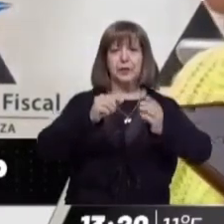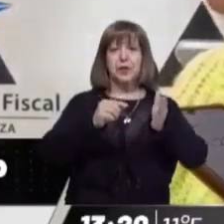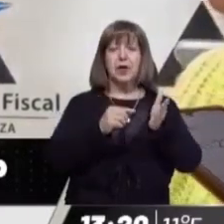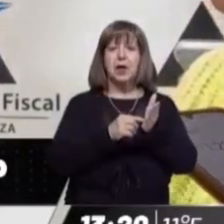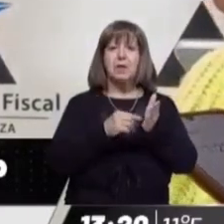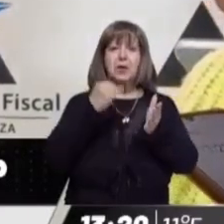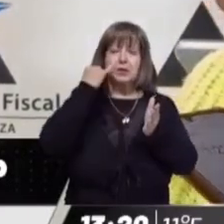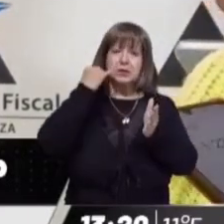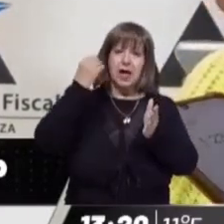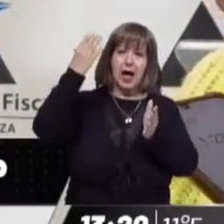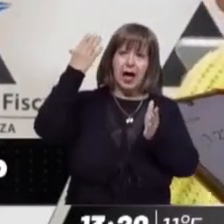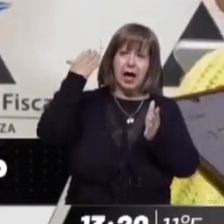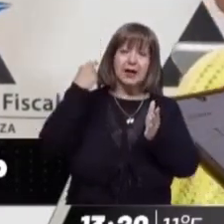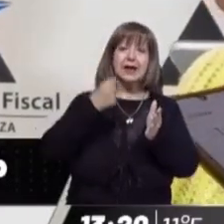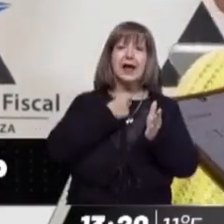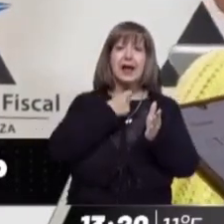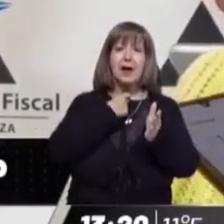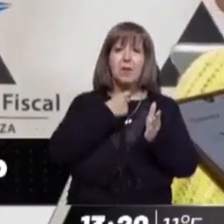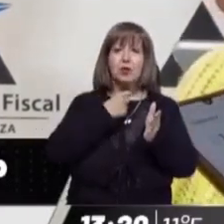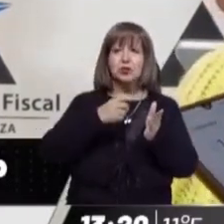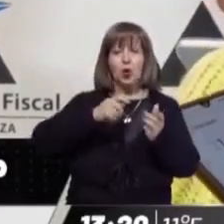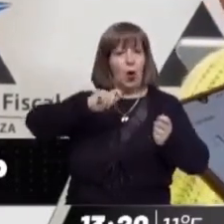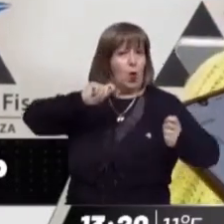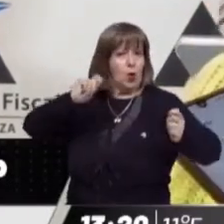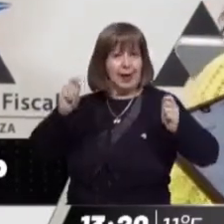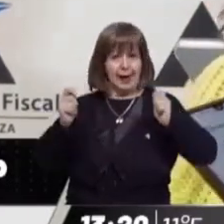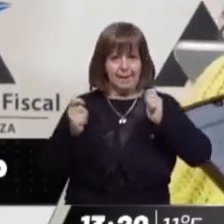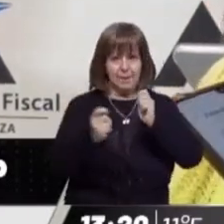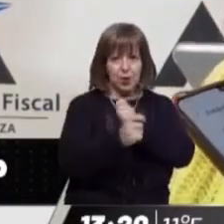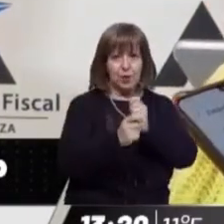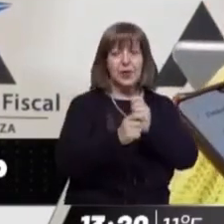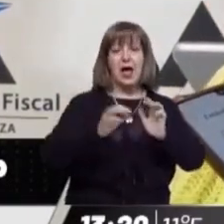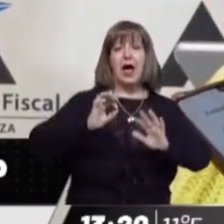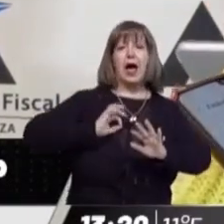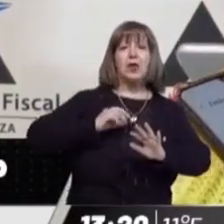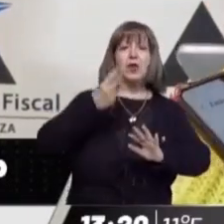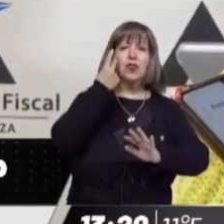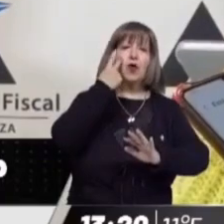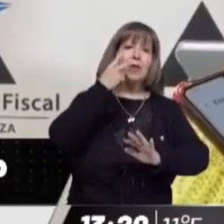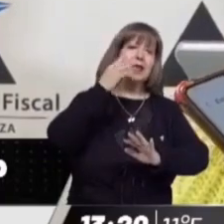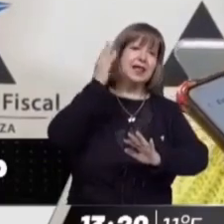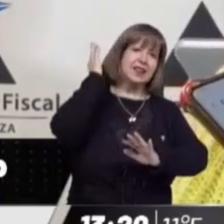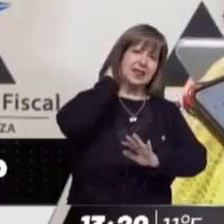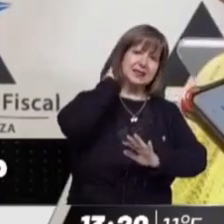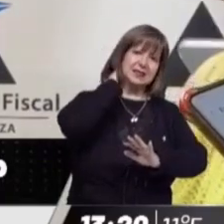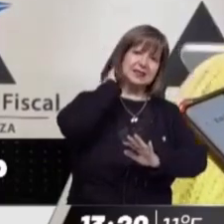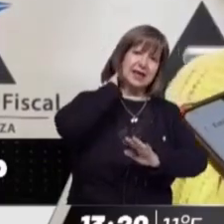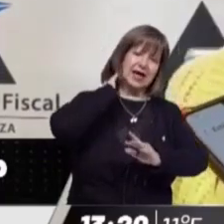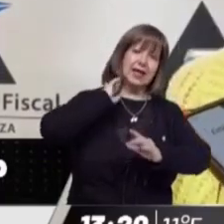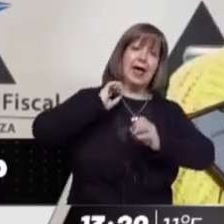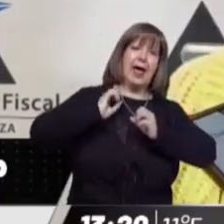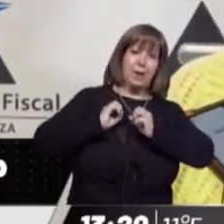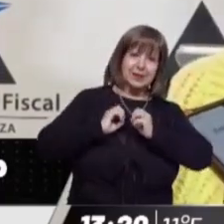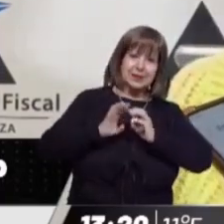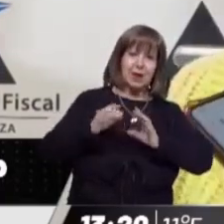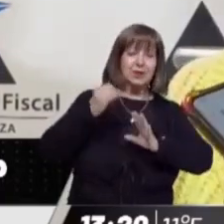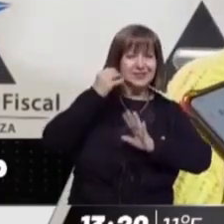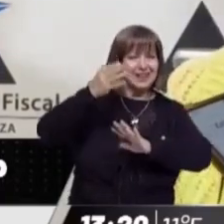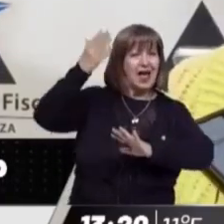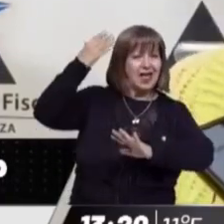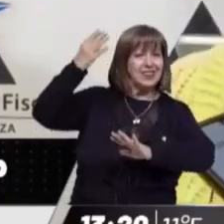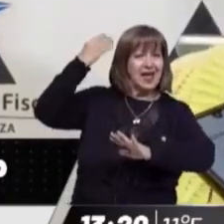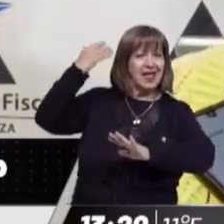de un proceso dinámico de transformación que iniciamos en el 2016, que comenzamos